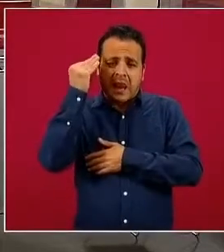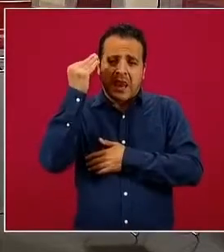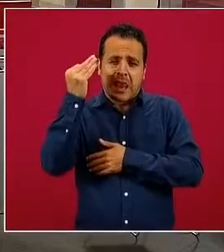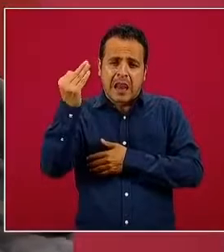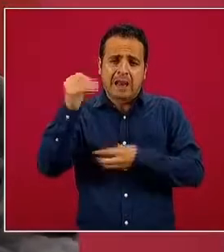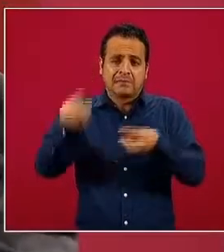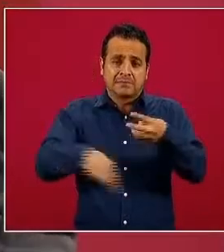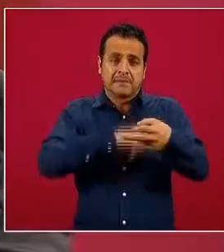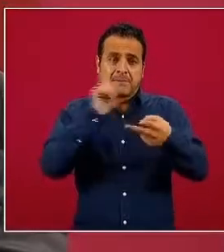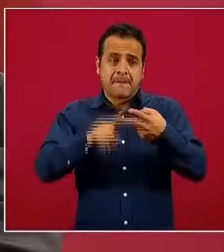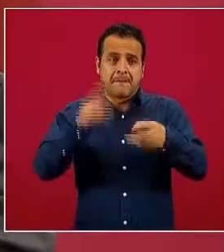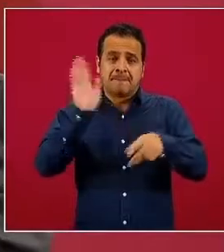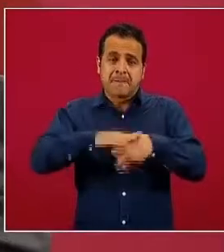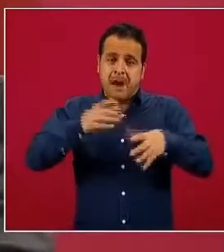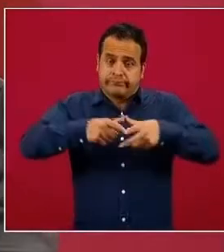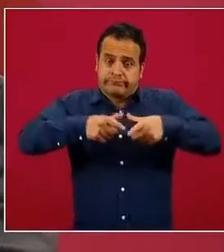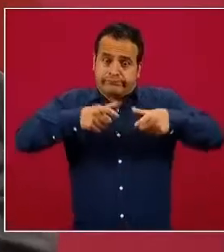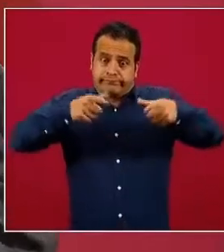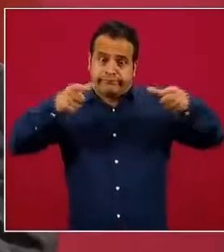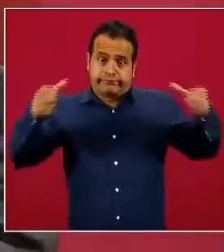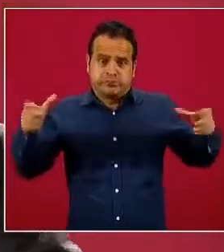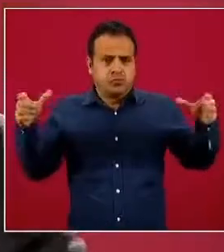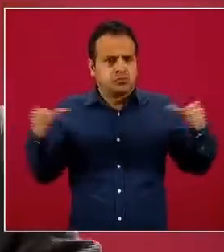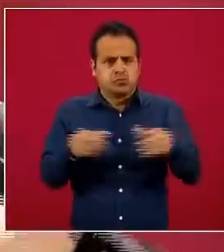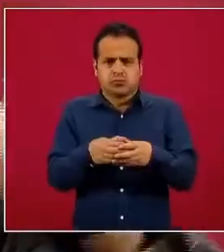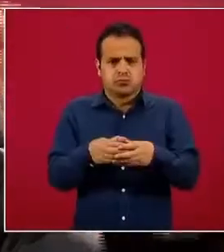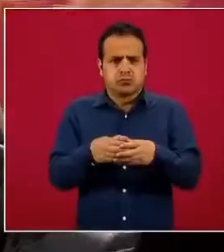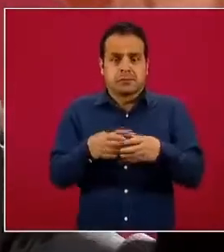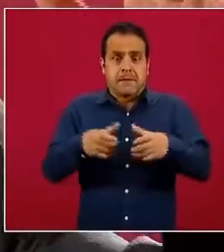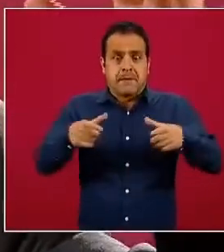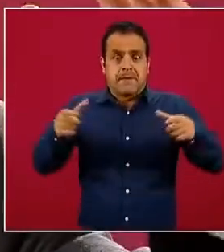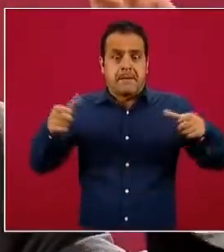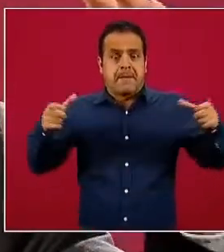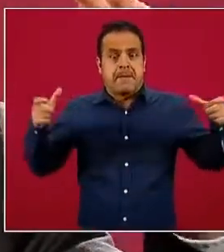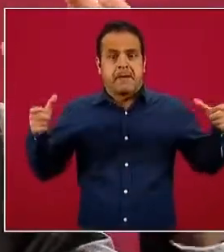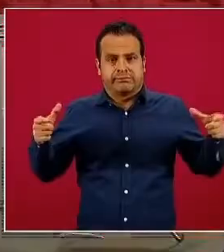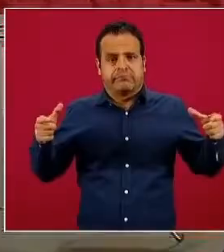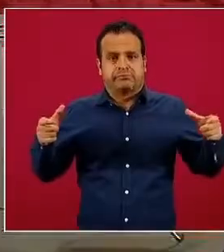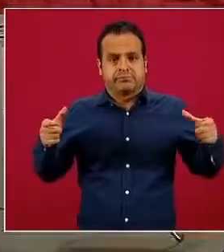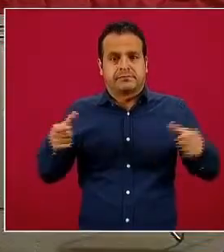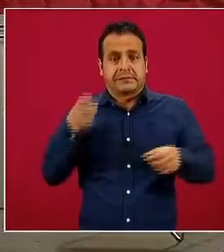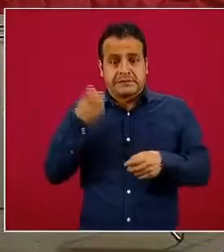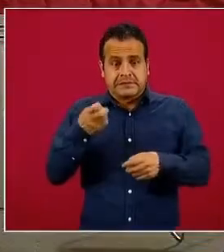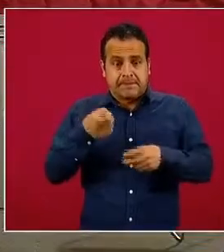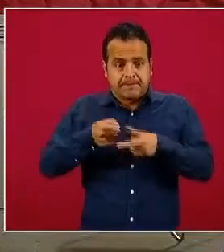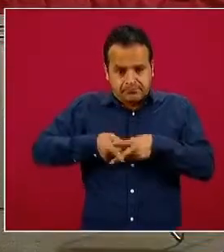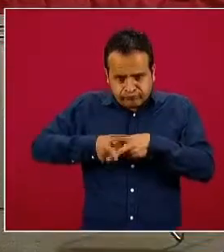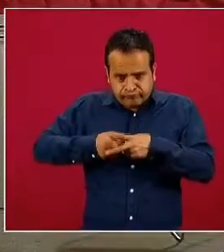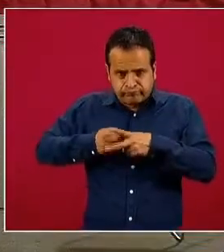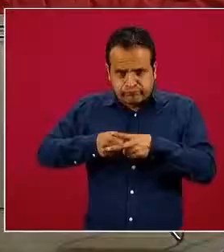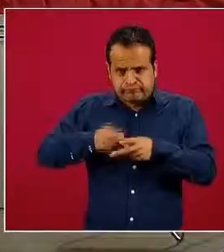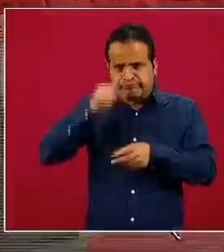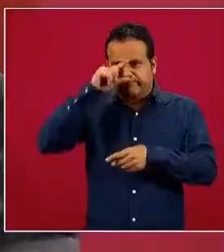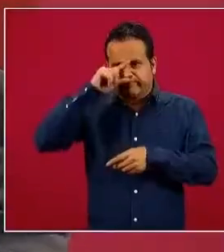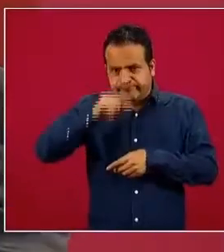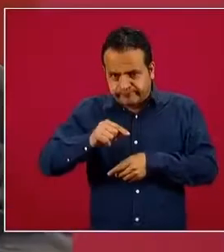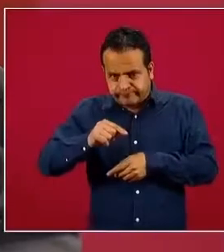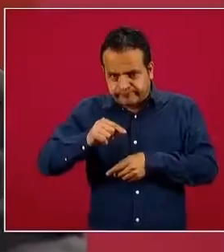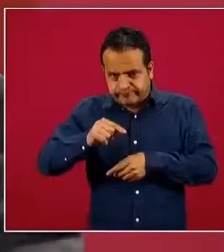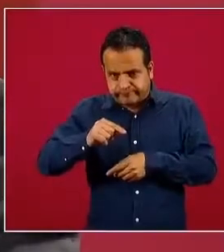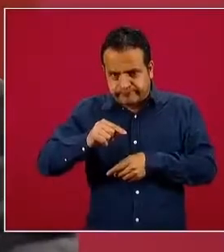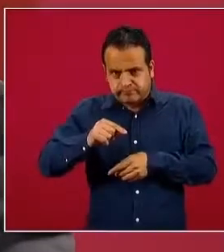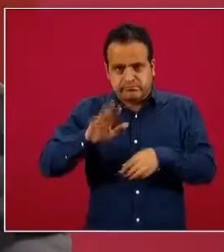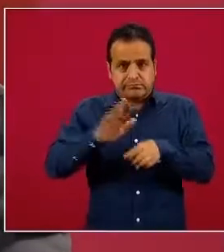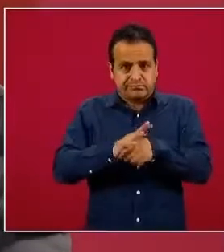trayectoria. En vez de reducirse, de acuerdo a una predicción, empieza a aumentar. Esto ha pasado en las 32 entidades